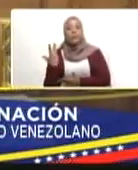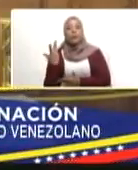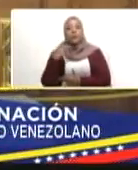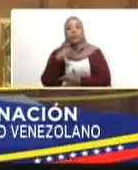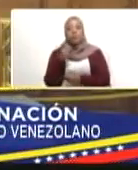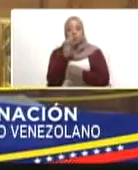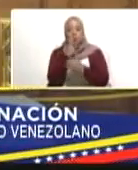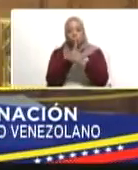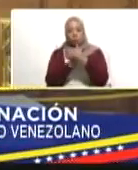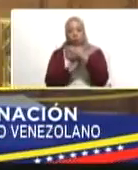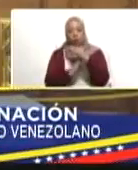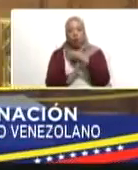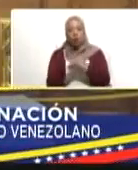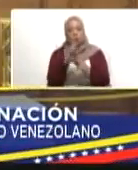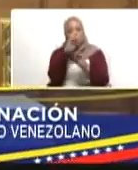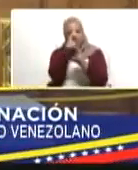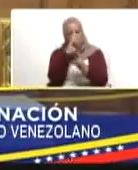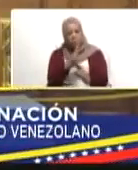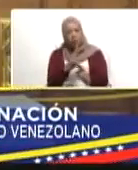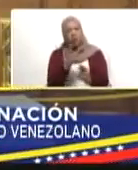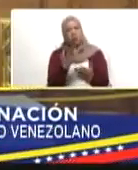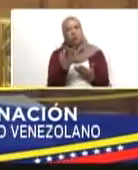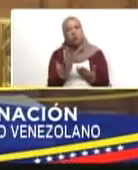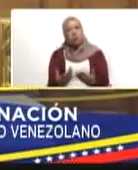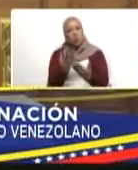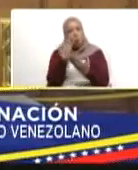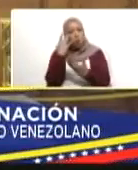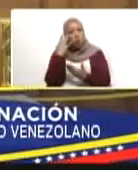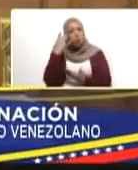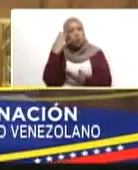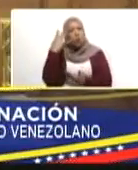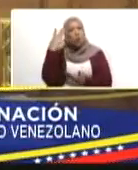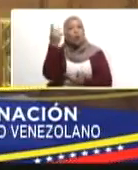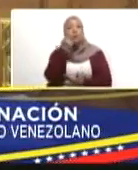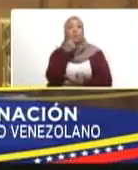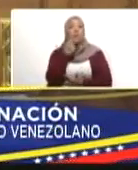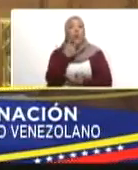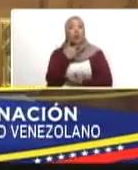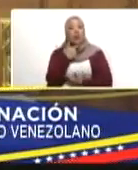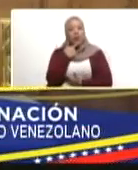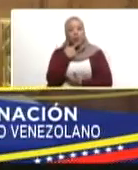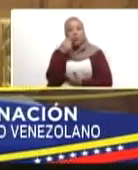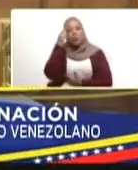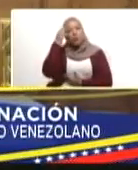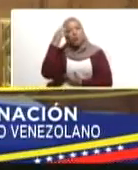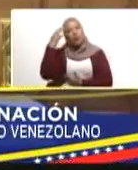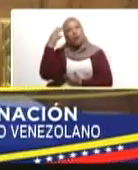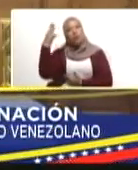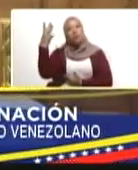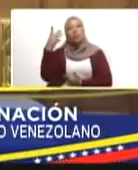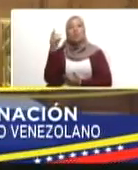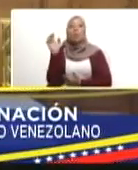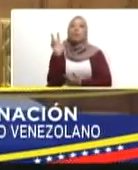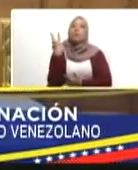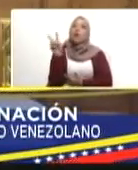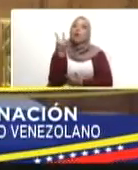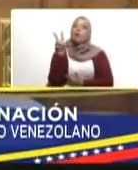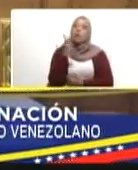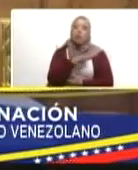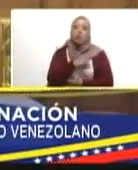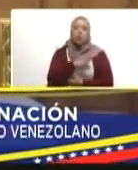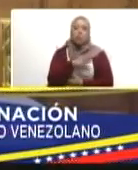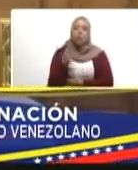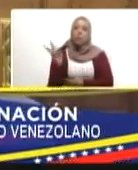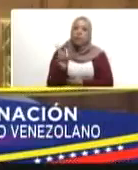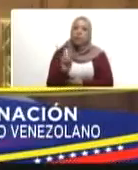la humildad tener grandes sueños en la vida grandes sueños de un país que es de